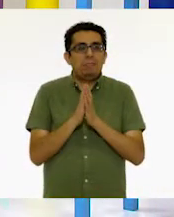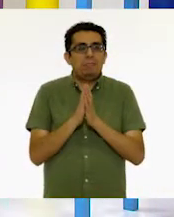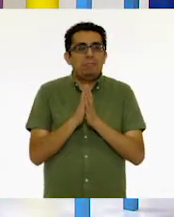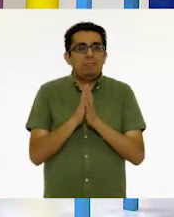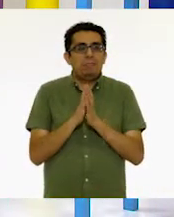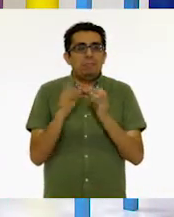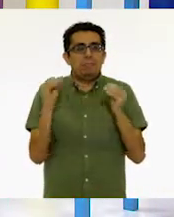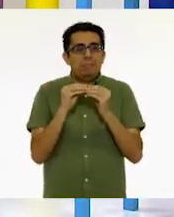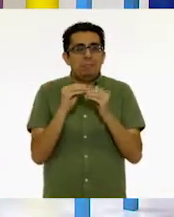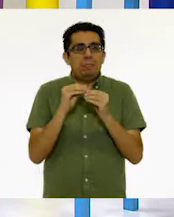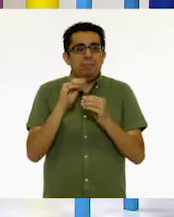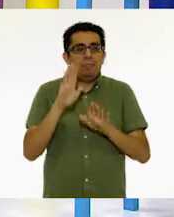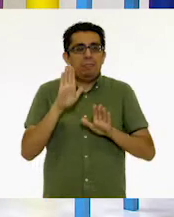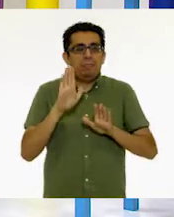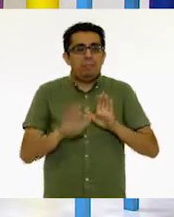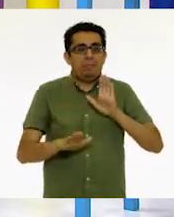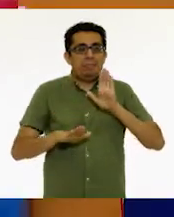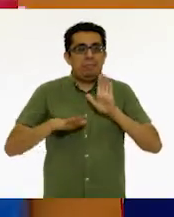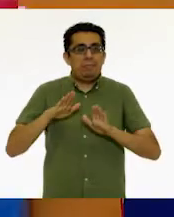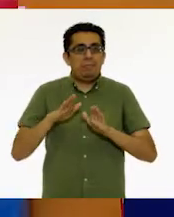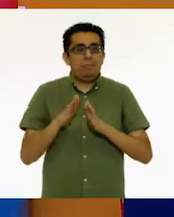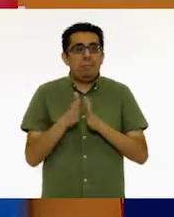pica.